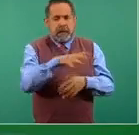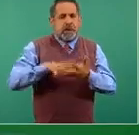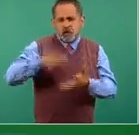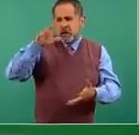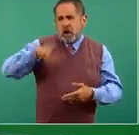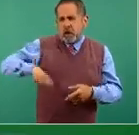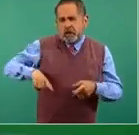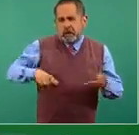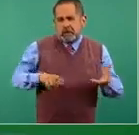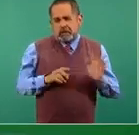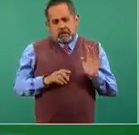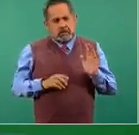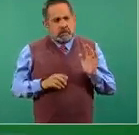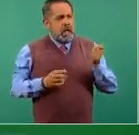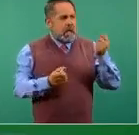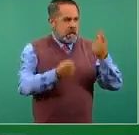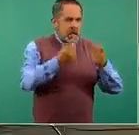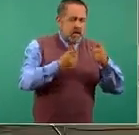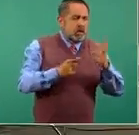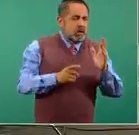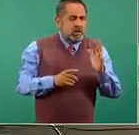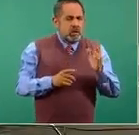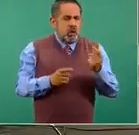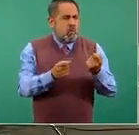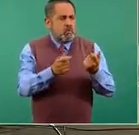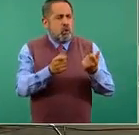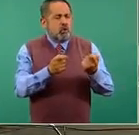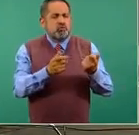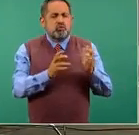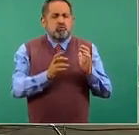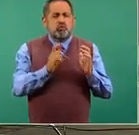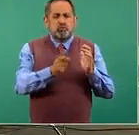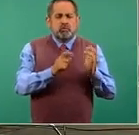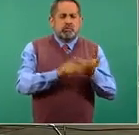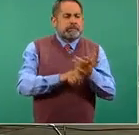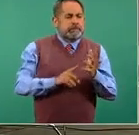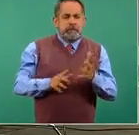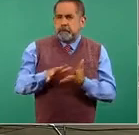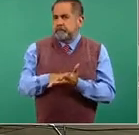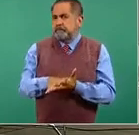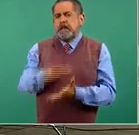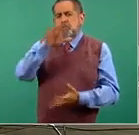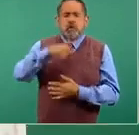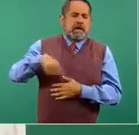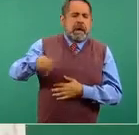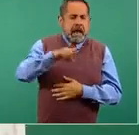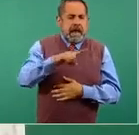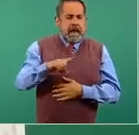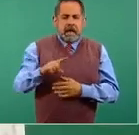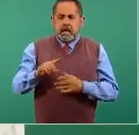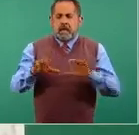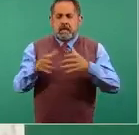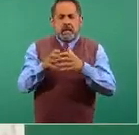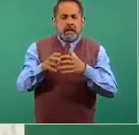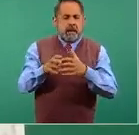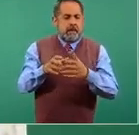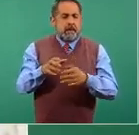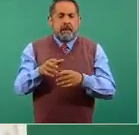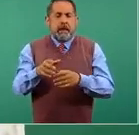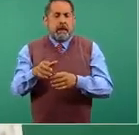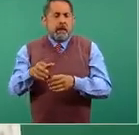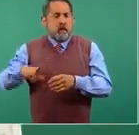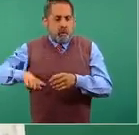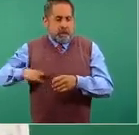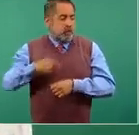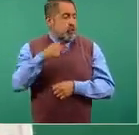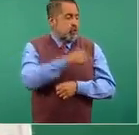que ninguno porque ha habido varios, pero pocos. Comparativamente, si tomamos el conjunto de unidades de salud privadas y